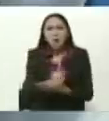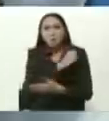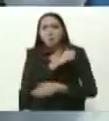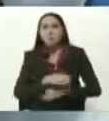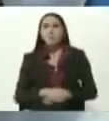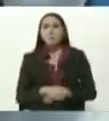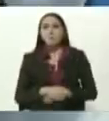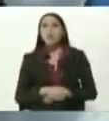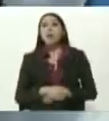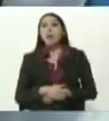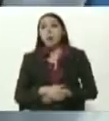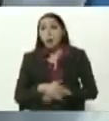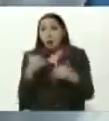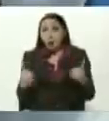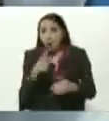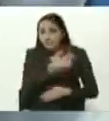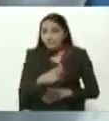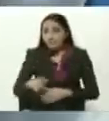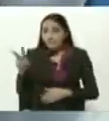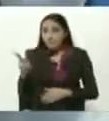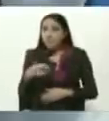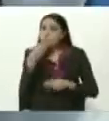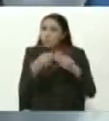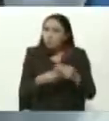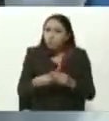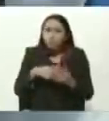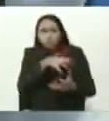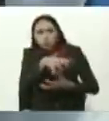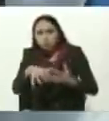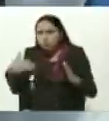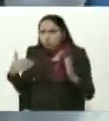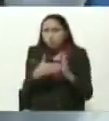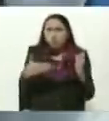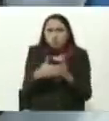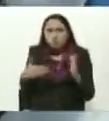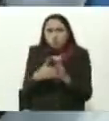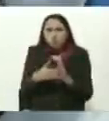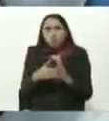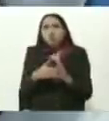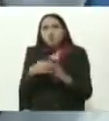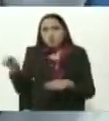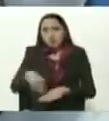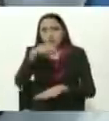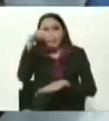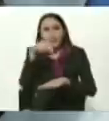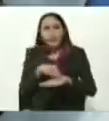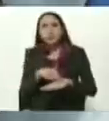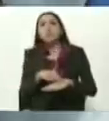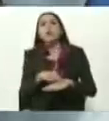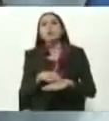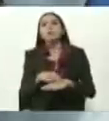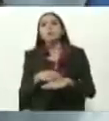en Venezuela, que cometen grandes atrocidades contra el erario nacional y de pronto aparecen